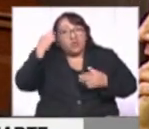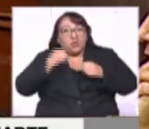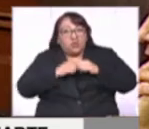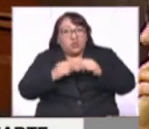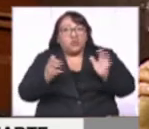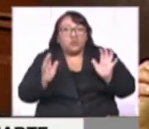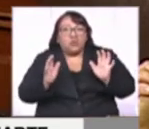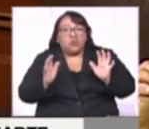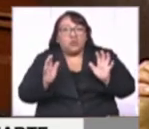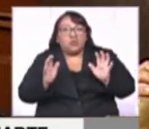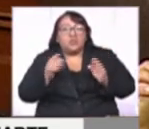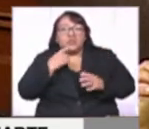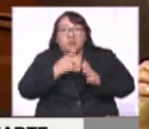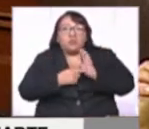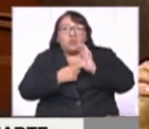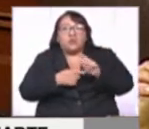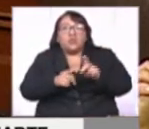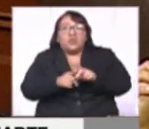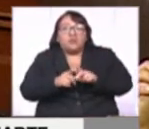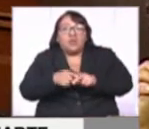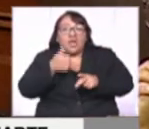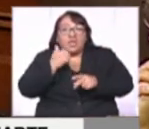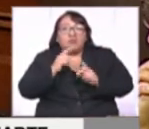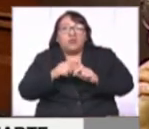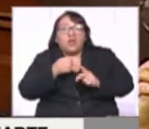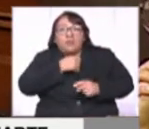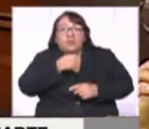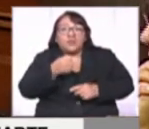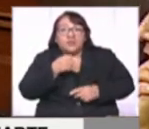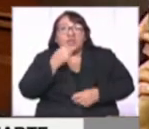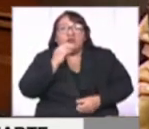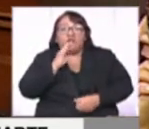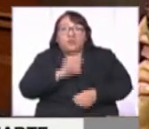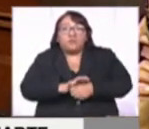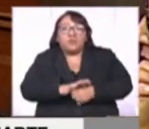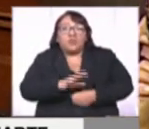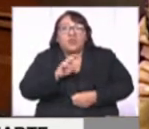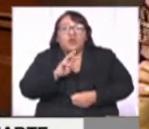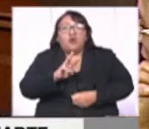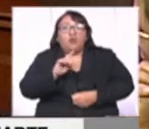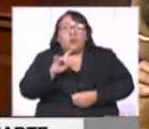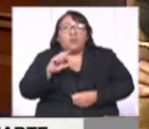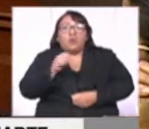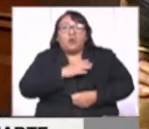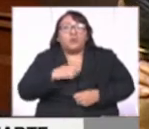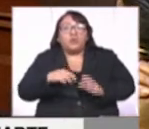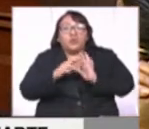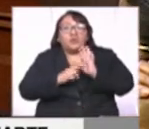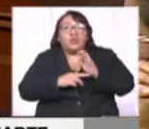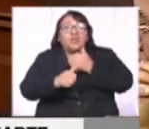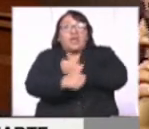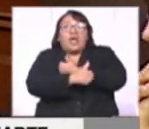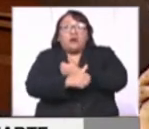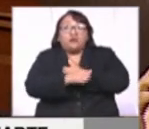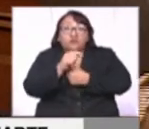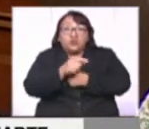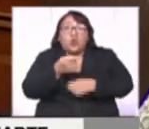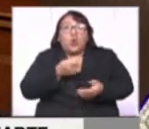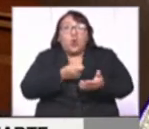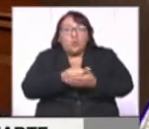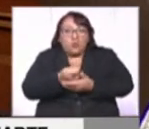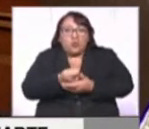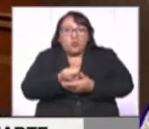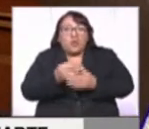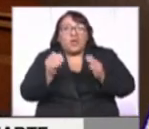hechos. Se revela también ayer por la prensa que se confirma que Wilfredo Scorima, gobernador regional de Ayacucho, compró en